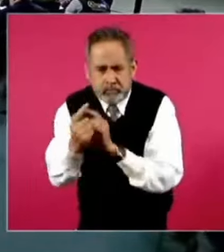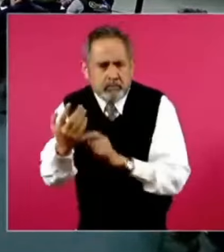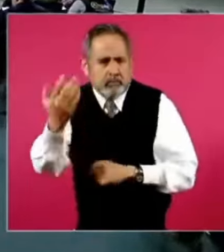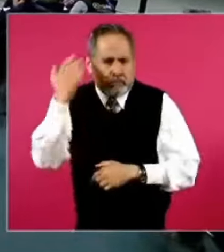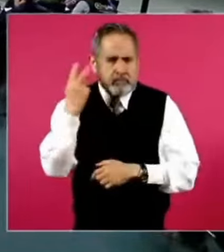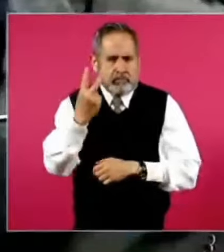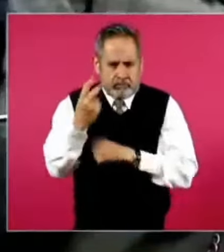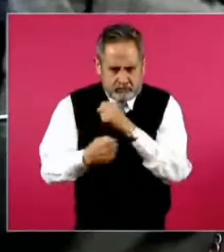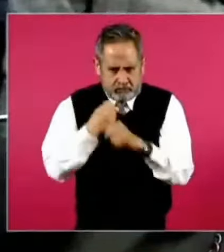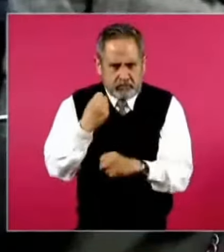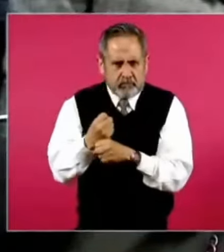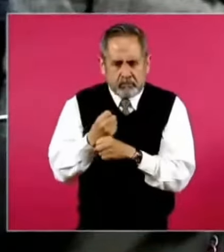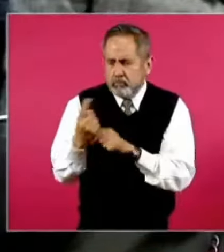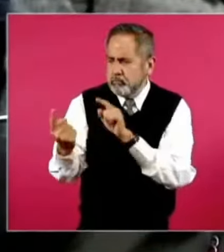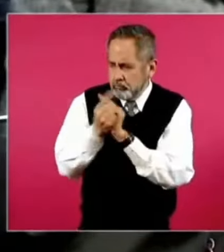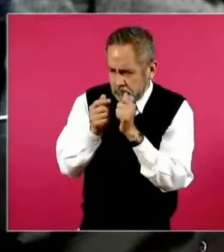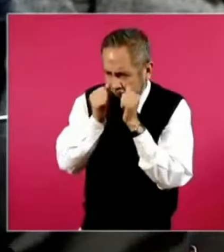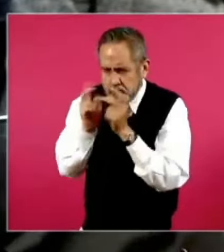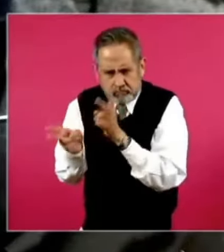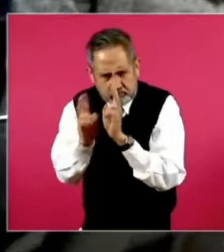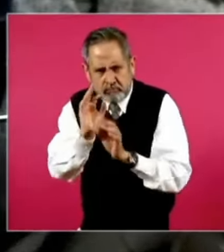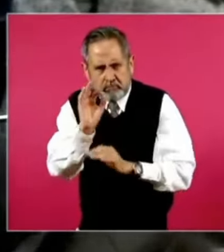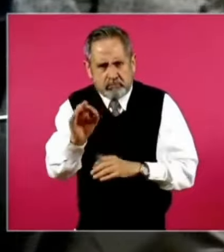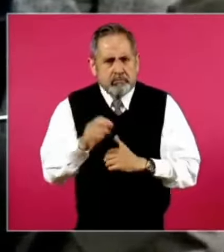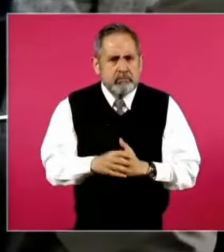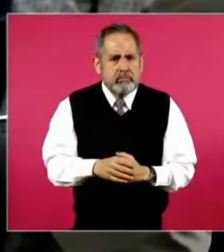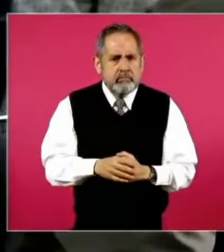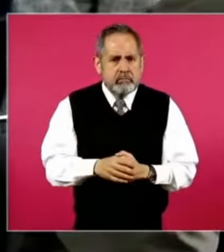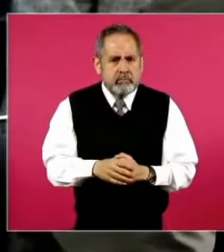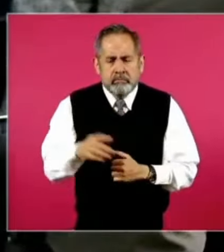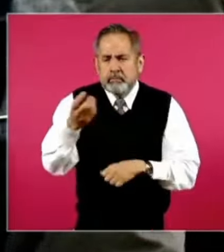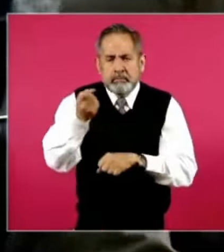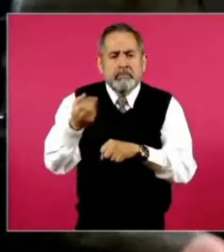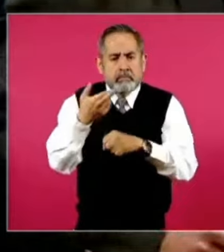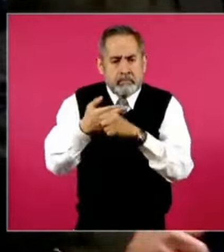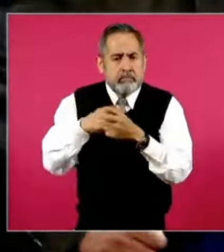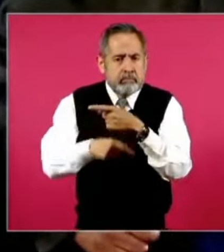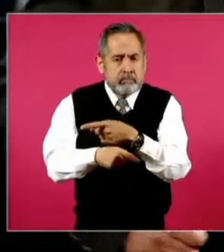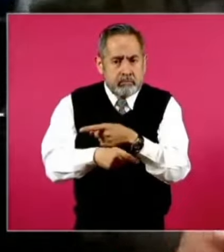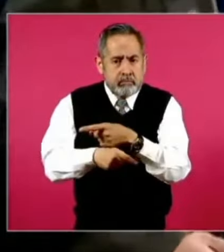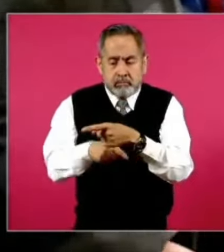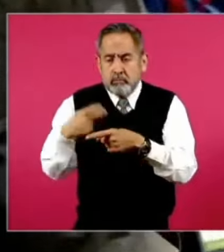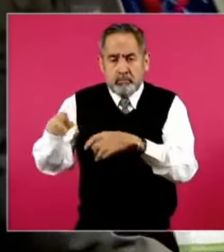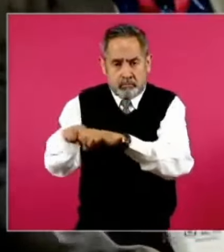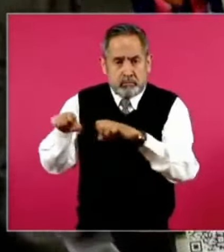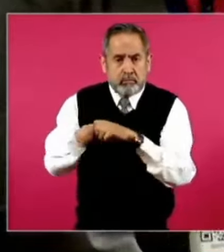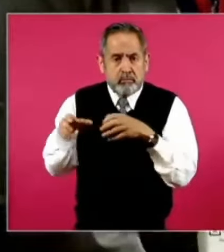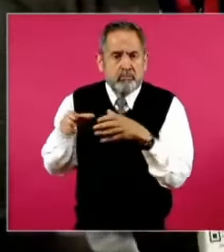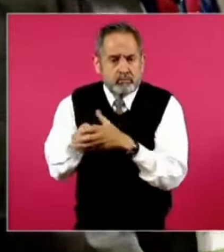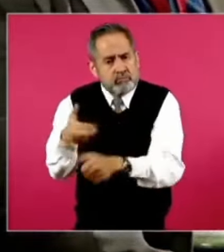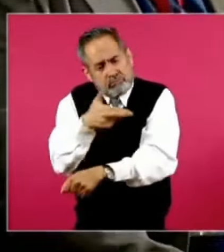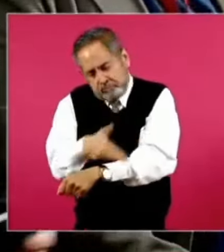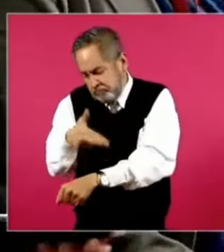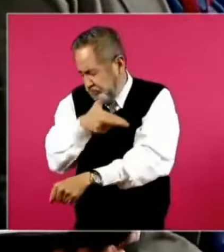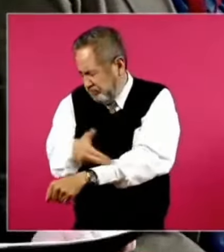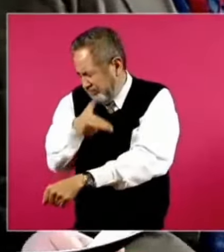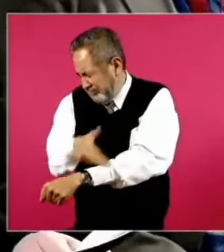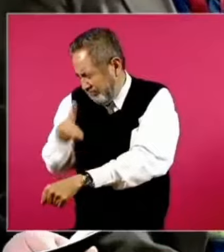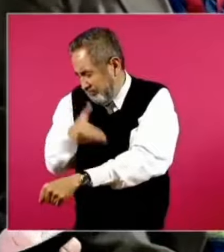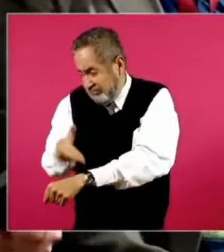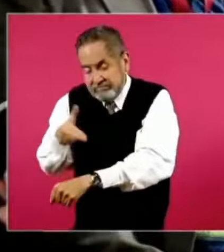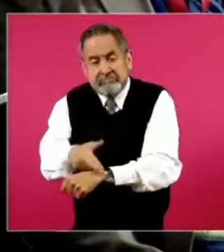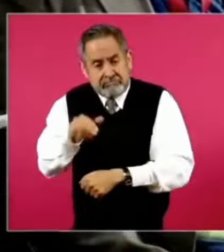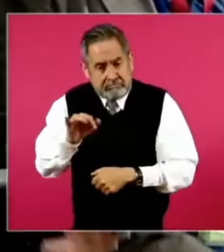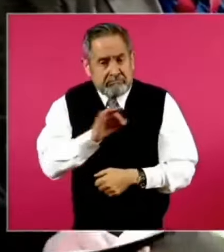que planteamos el caso. La secretaria y su equipo hicieron todo lo que